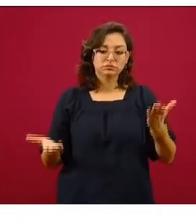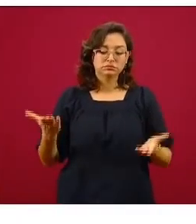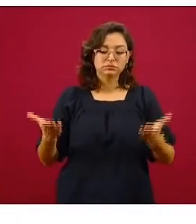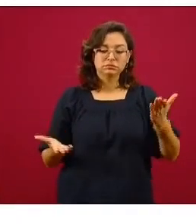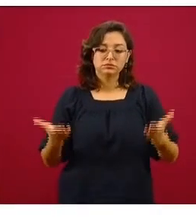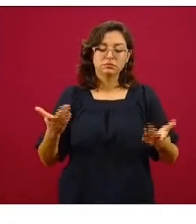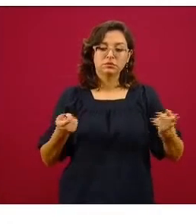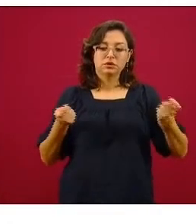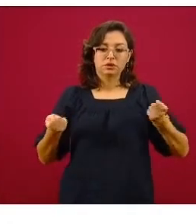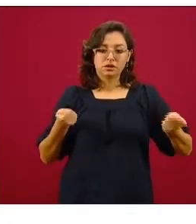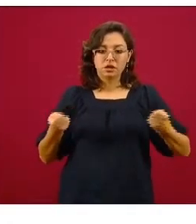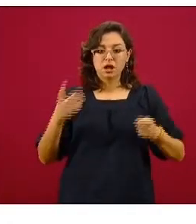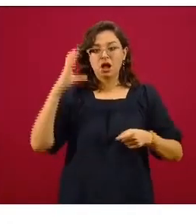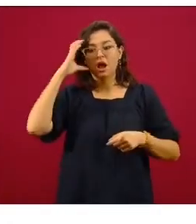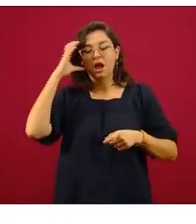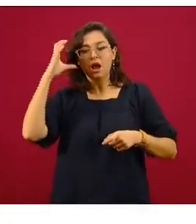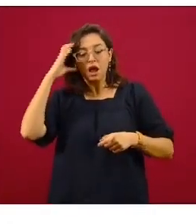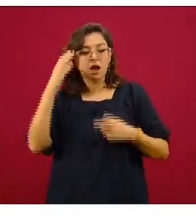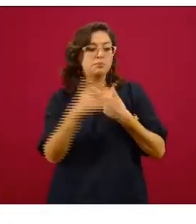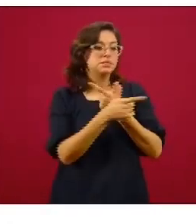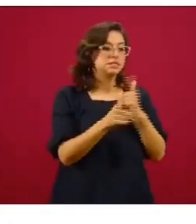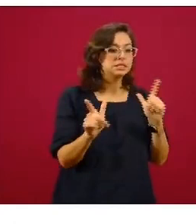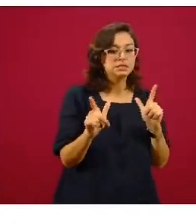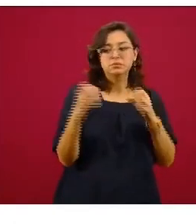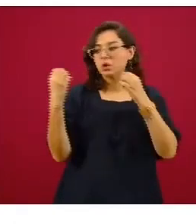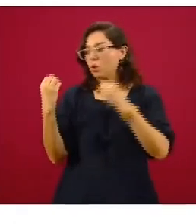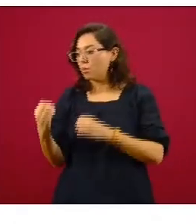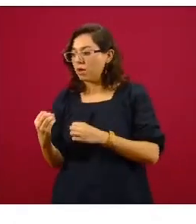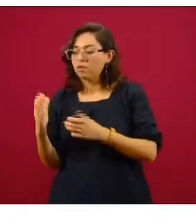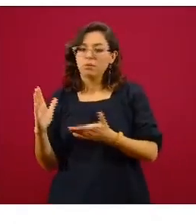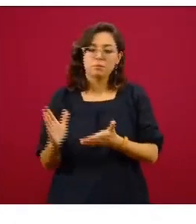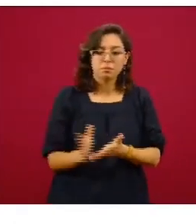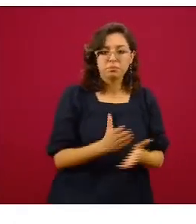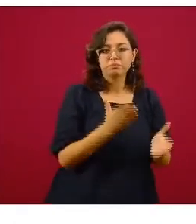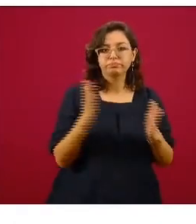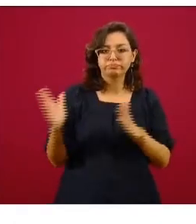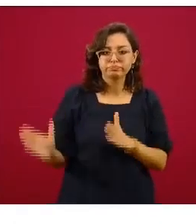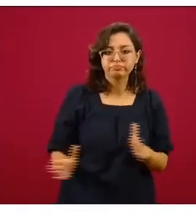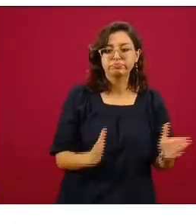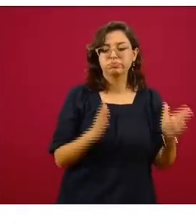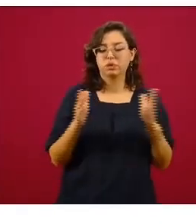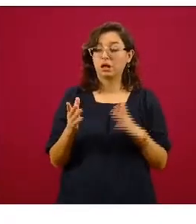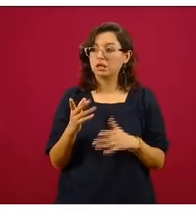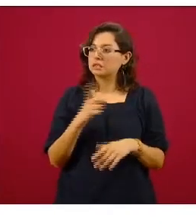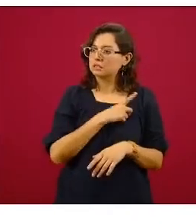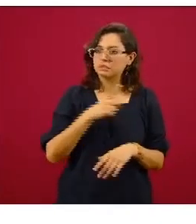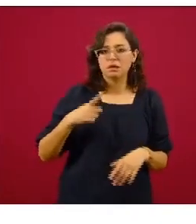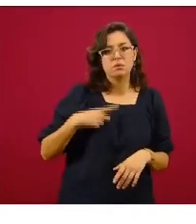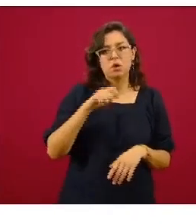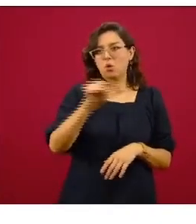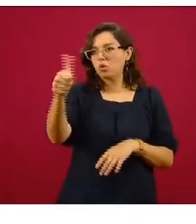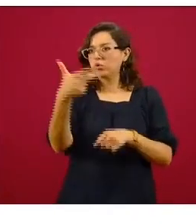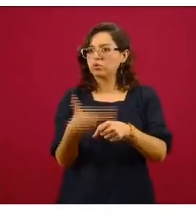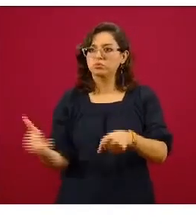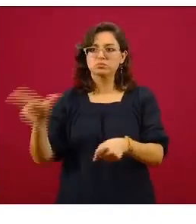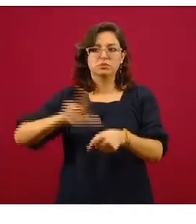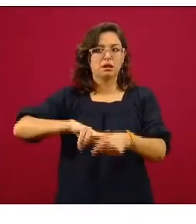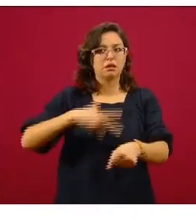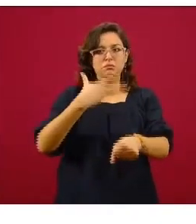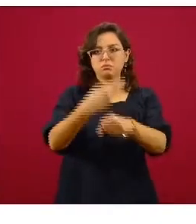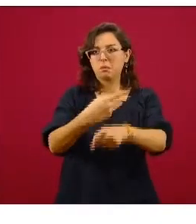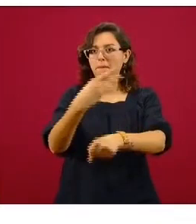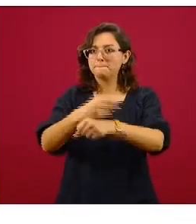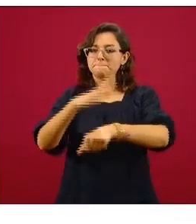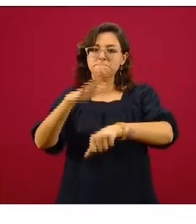hay entre las camas que se van desocupando, las que se van necesitando o las que hay que continuar incrementando a través de la reconversión y la